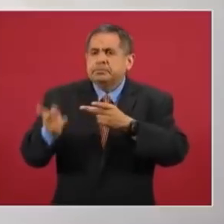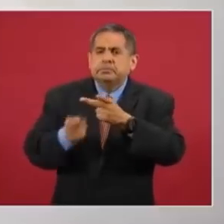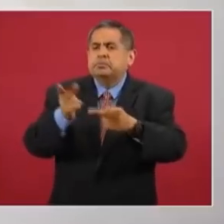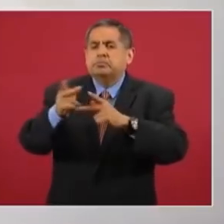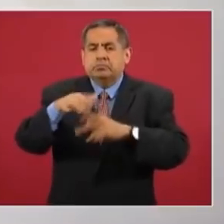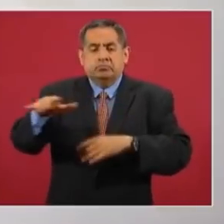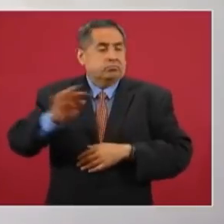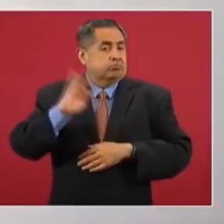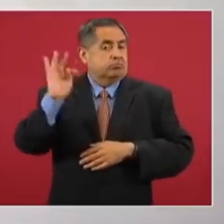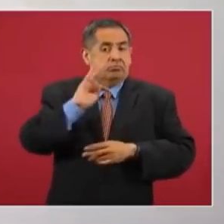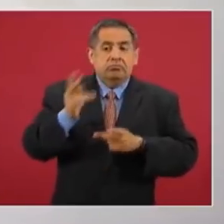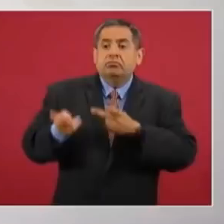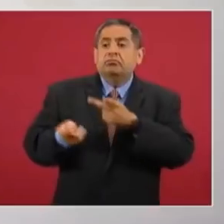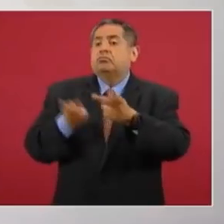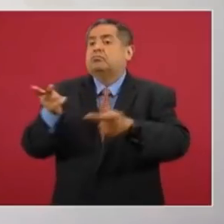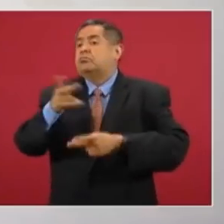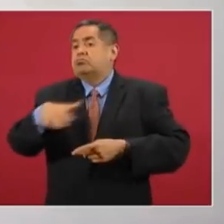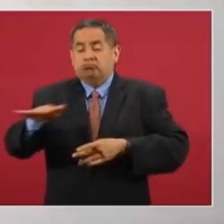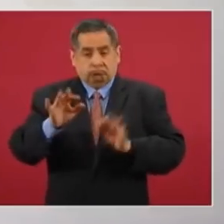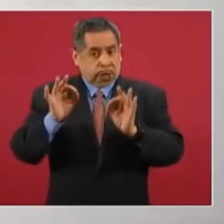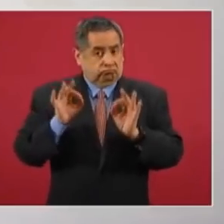hacen bien,